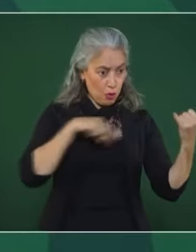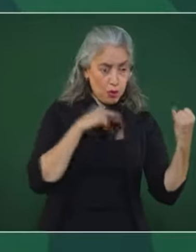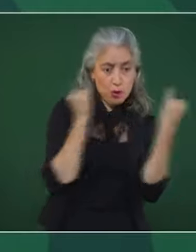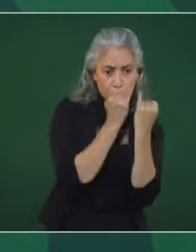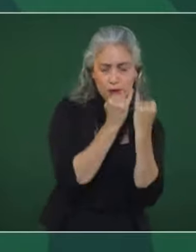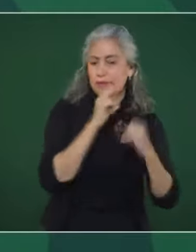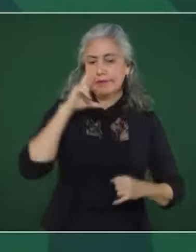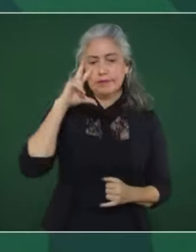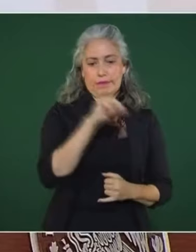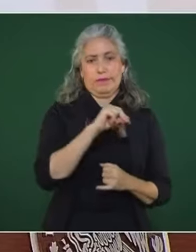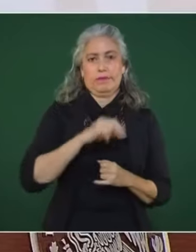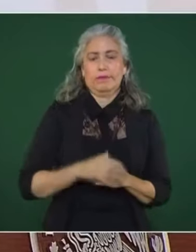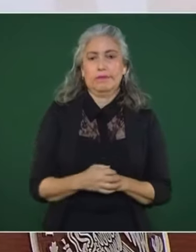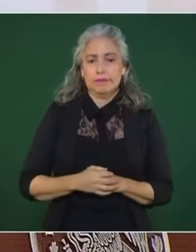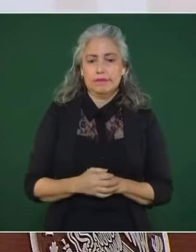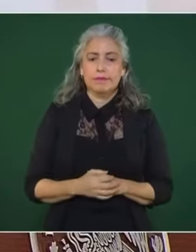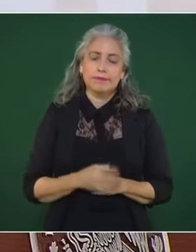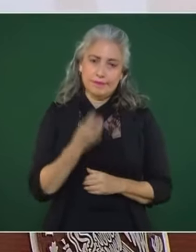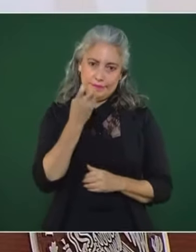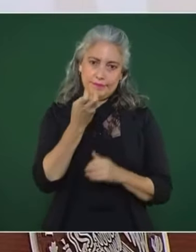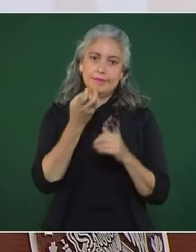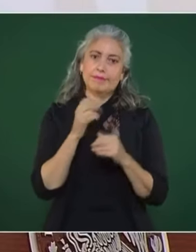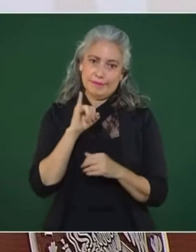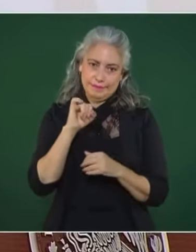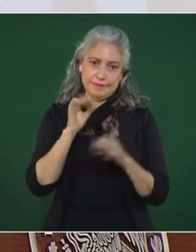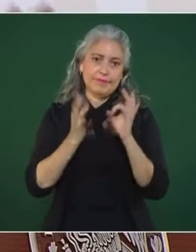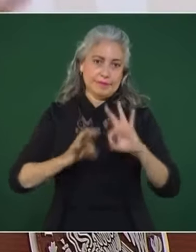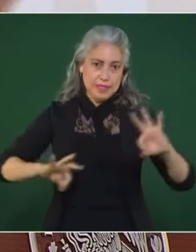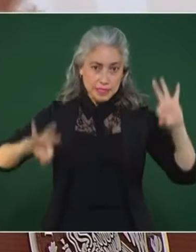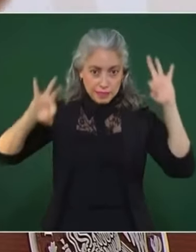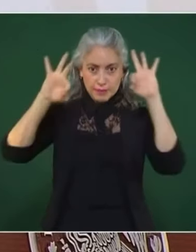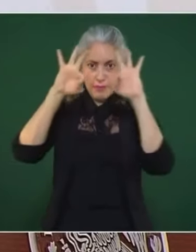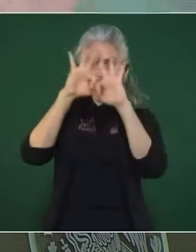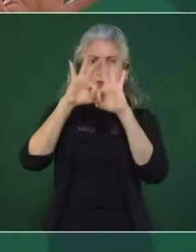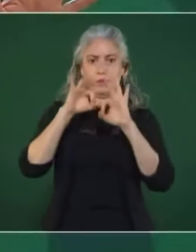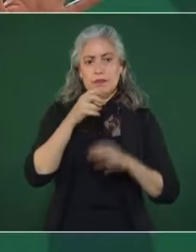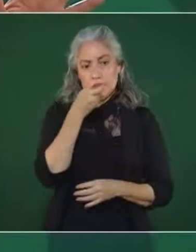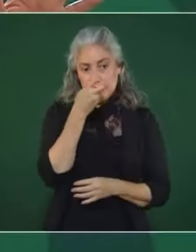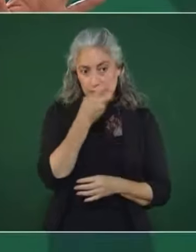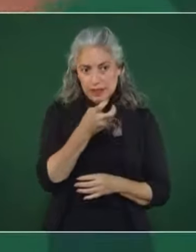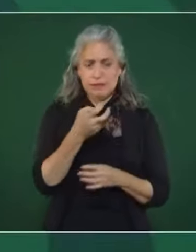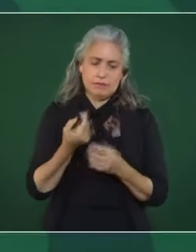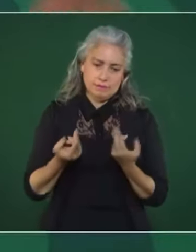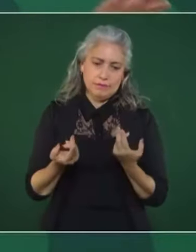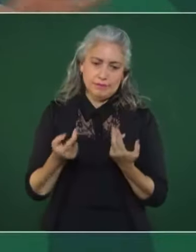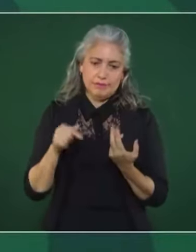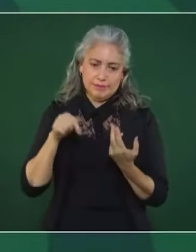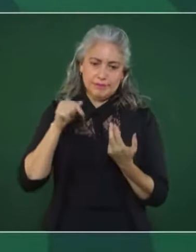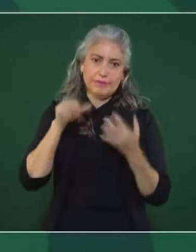Entonces, por eso sí es importante ir tratando este asunto. Saben